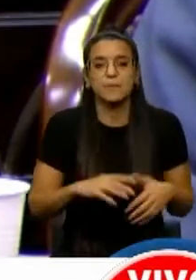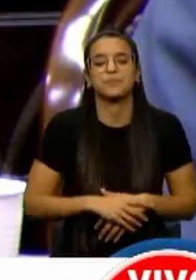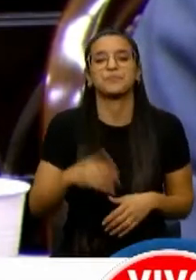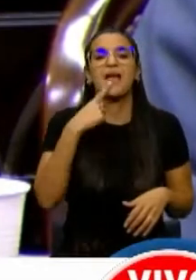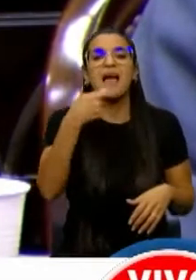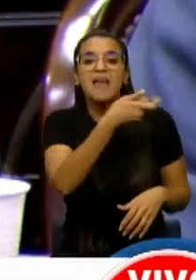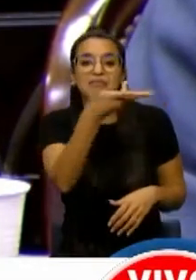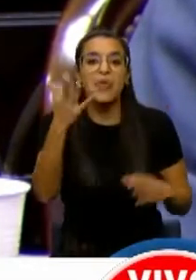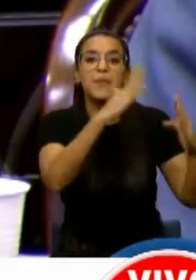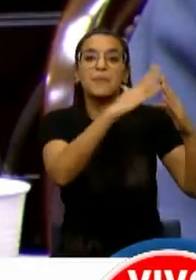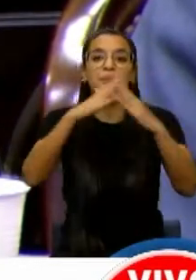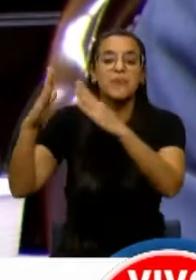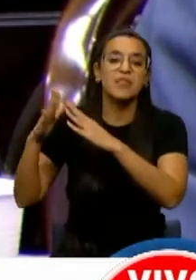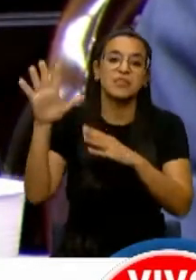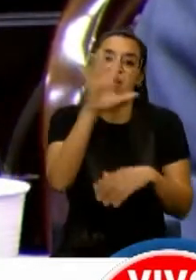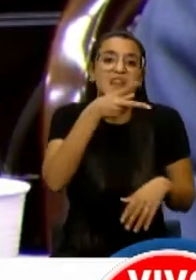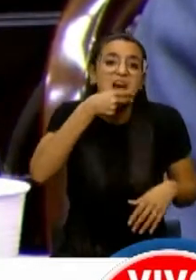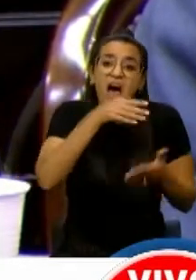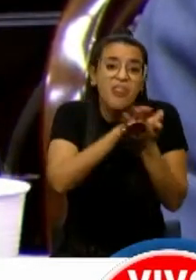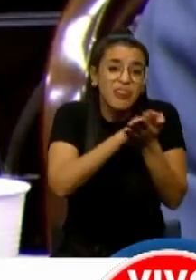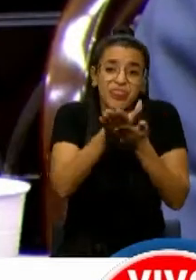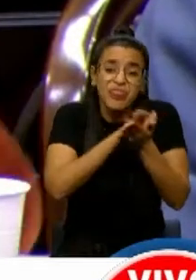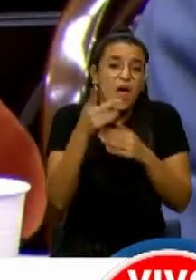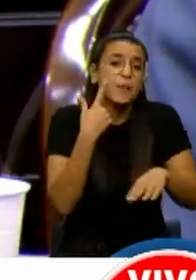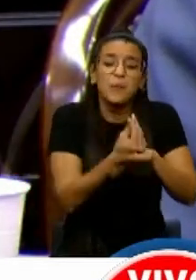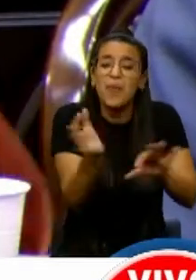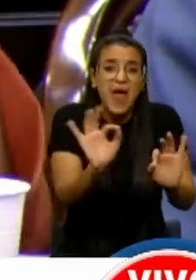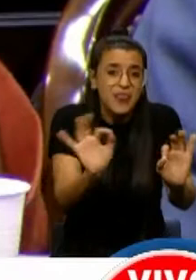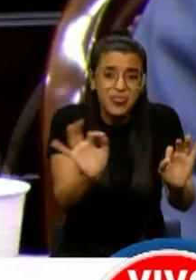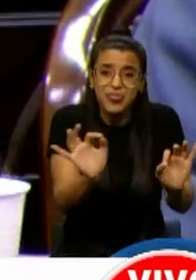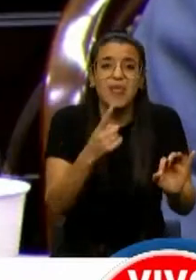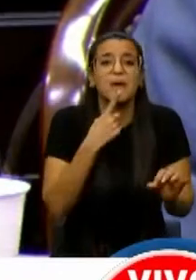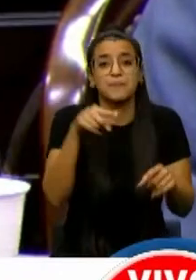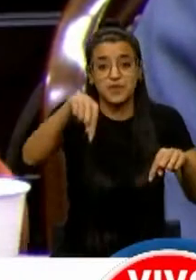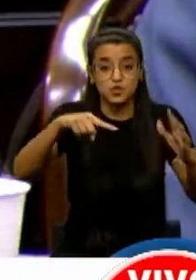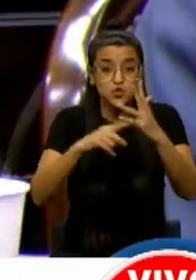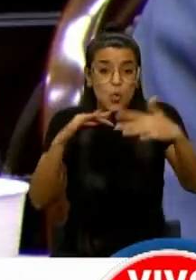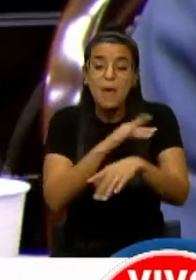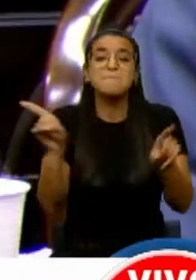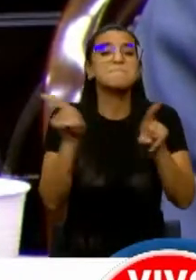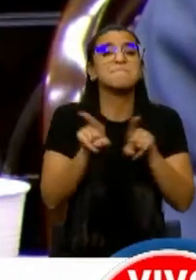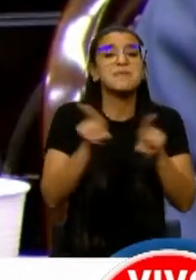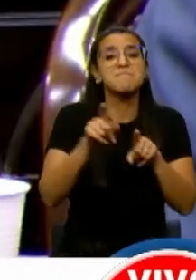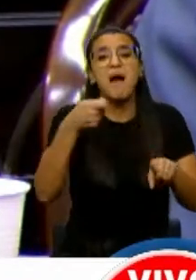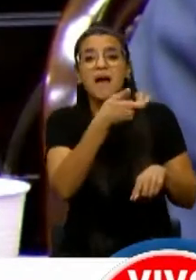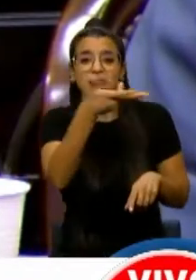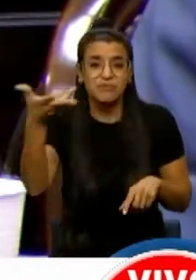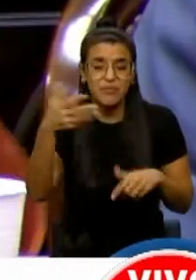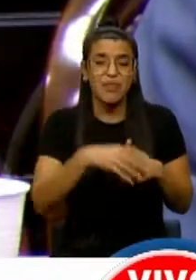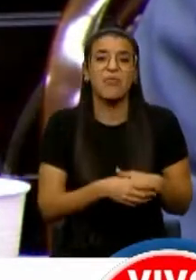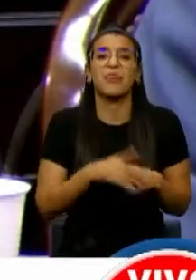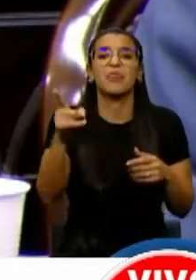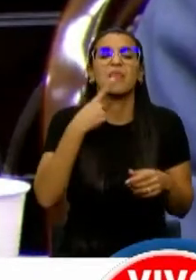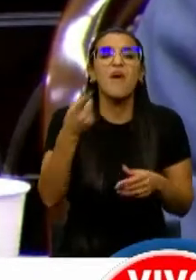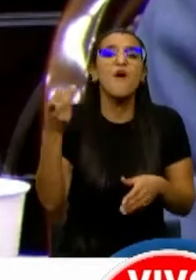la cantidad de viviendas ociosas, o sea, deshabitadas, que hay en la ciudad es la misma cantidad